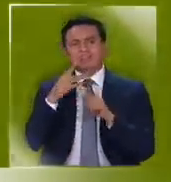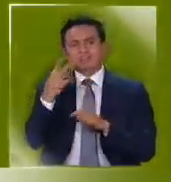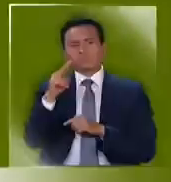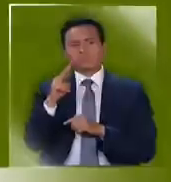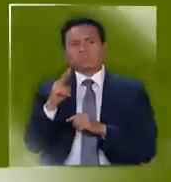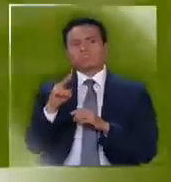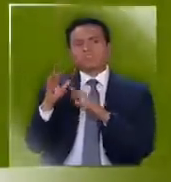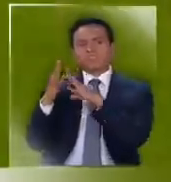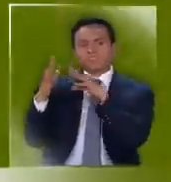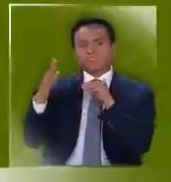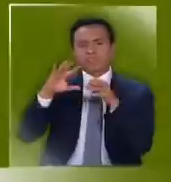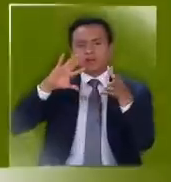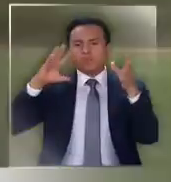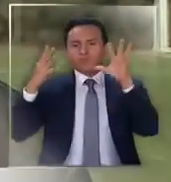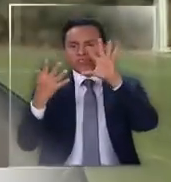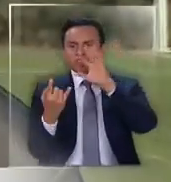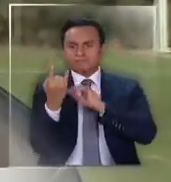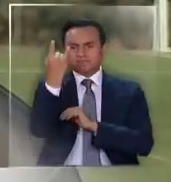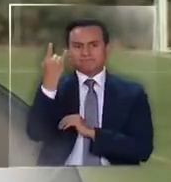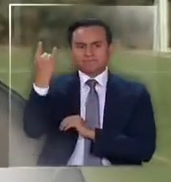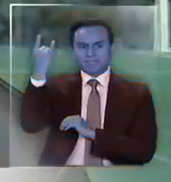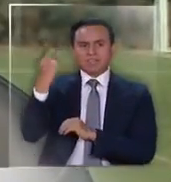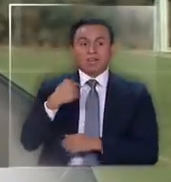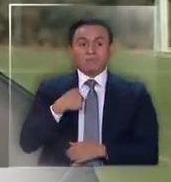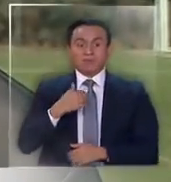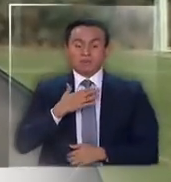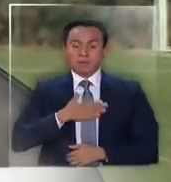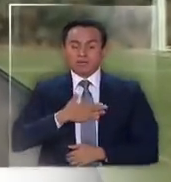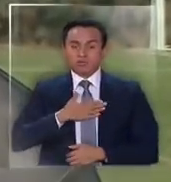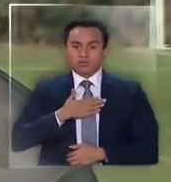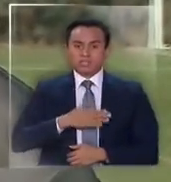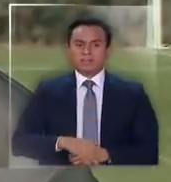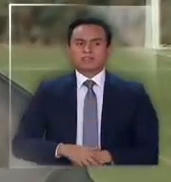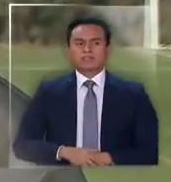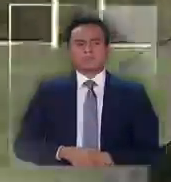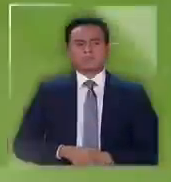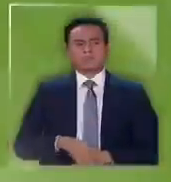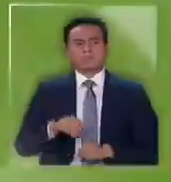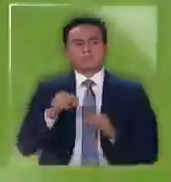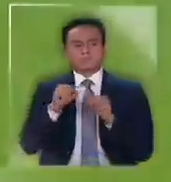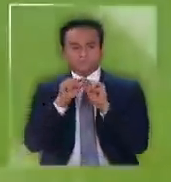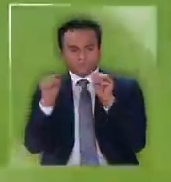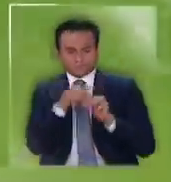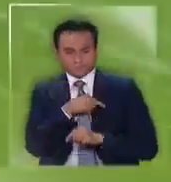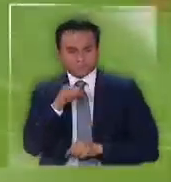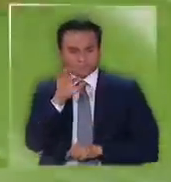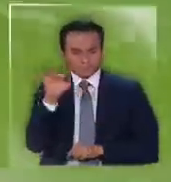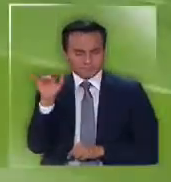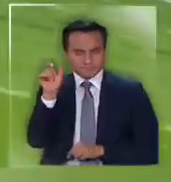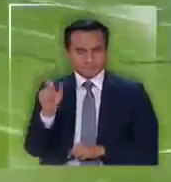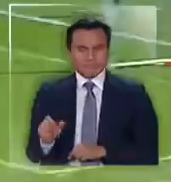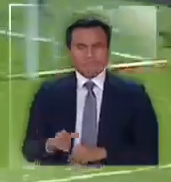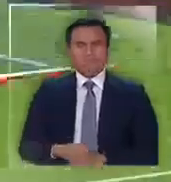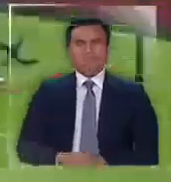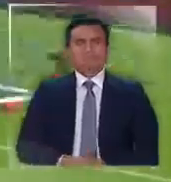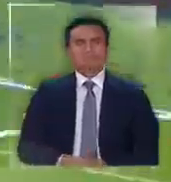sus referentes en el fútbol mundial? Bueno, a mí me gusta Ibrahimovic.